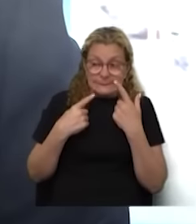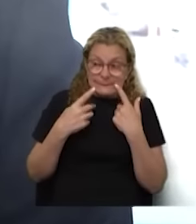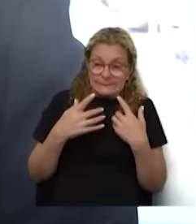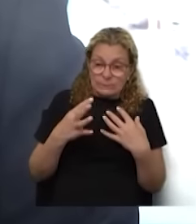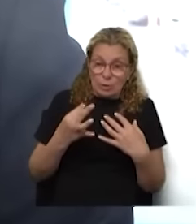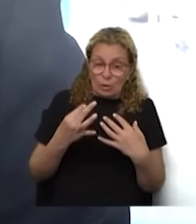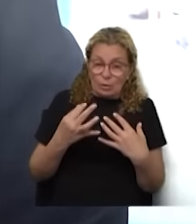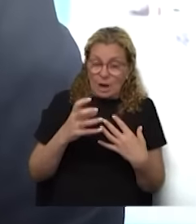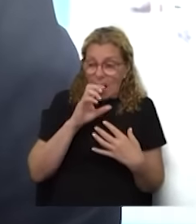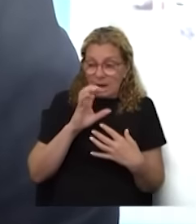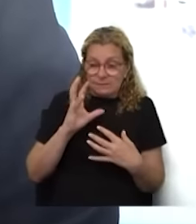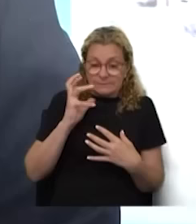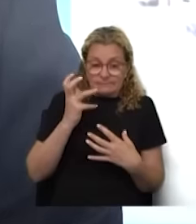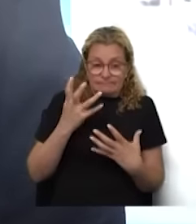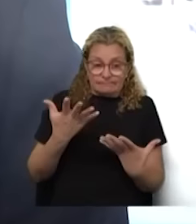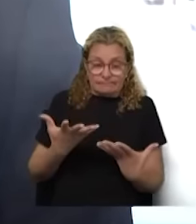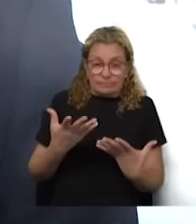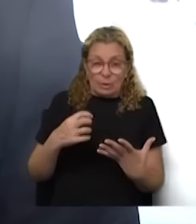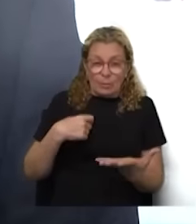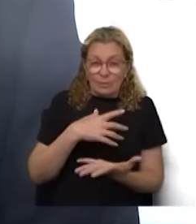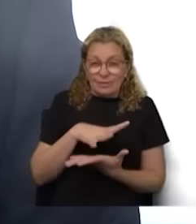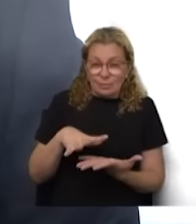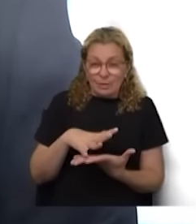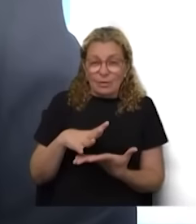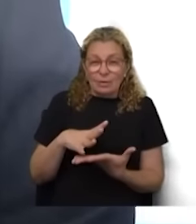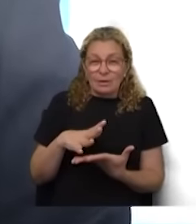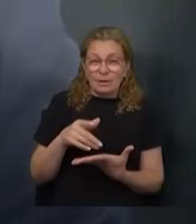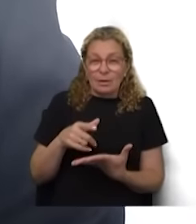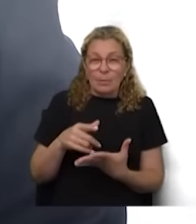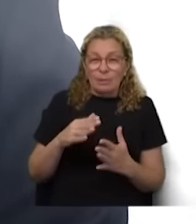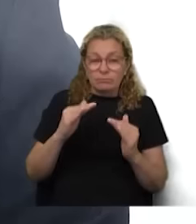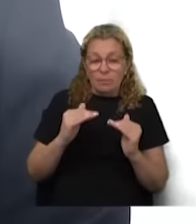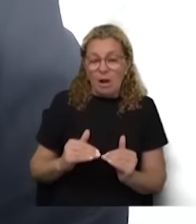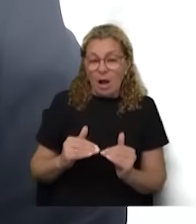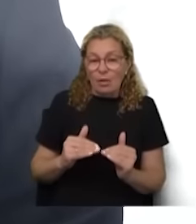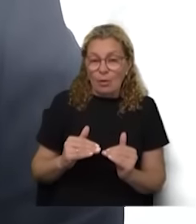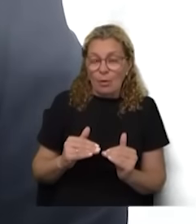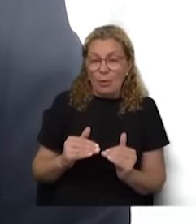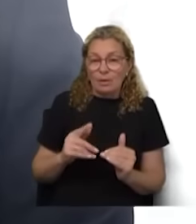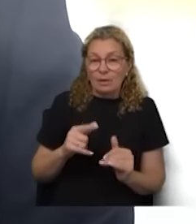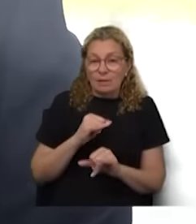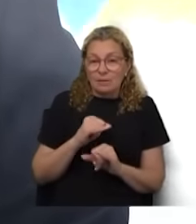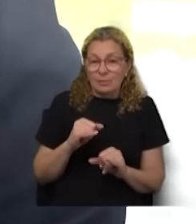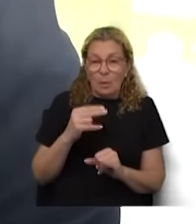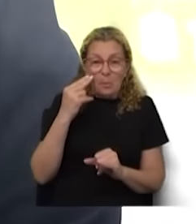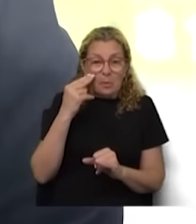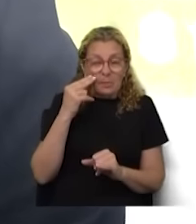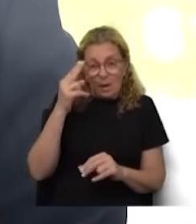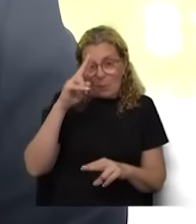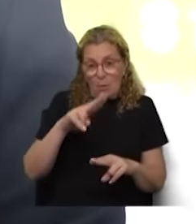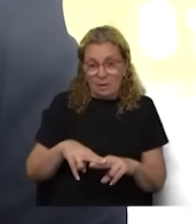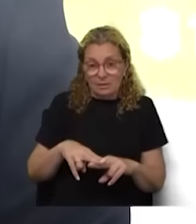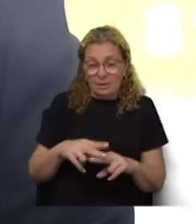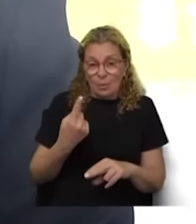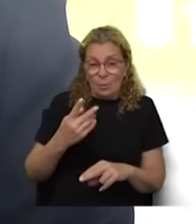dolor con impotencia eh Cómo ha habido situaciones en las cuales se ha minimizado el riesgo y ha terminado con con la muerte de